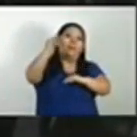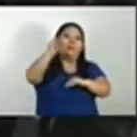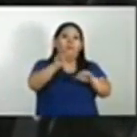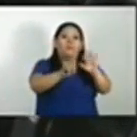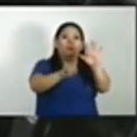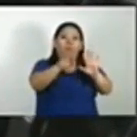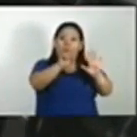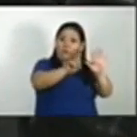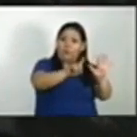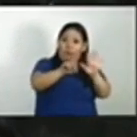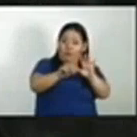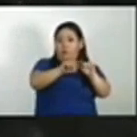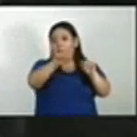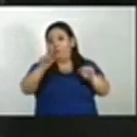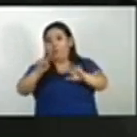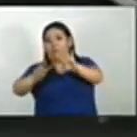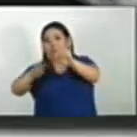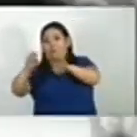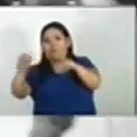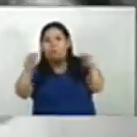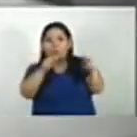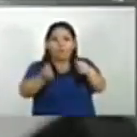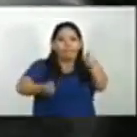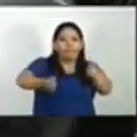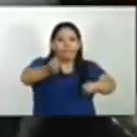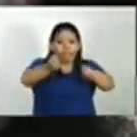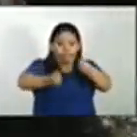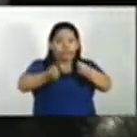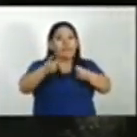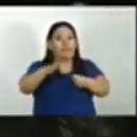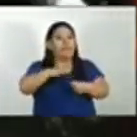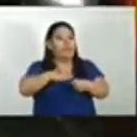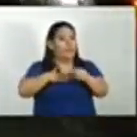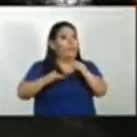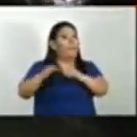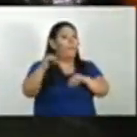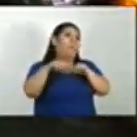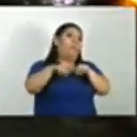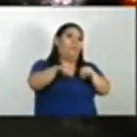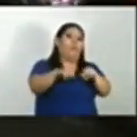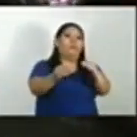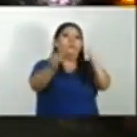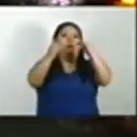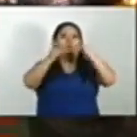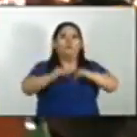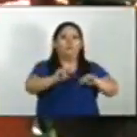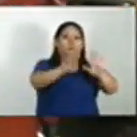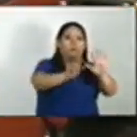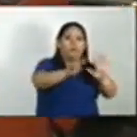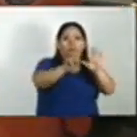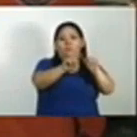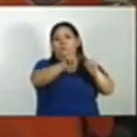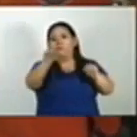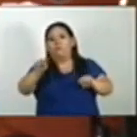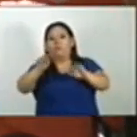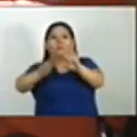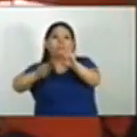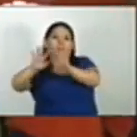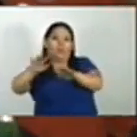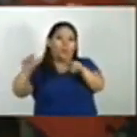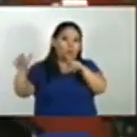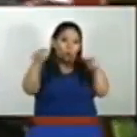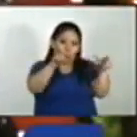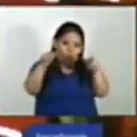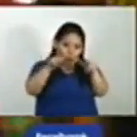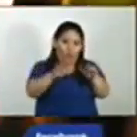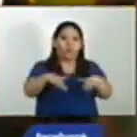los 66 y 70 años que conducen vehículos son los que predominan, seguido de las personas de entre 71 a 75 y